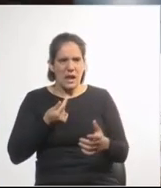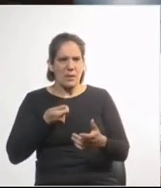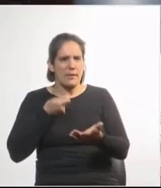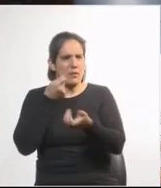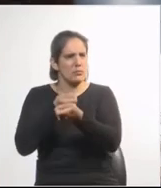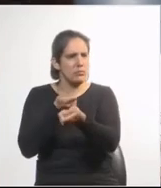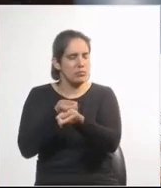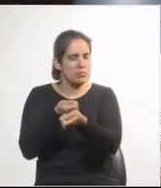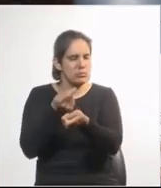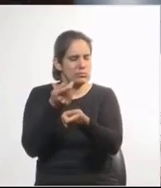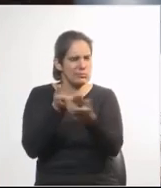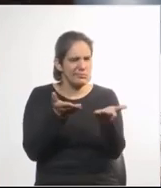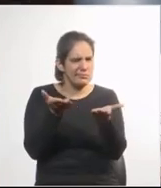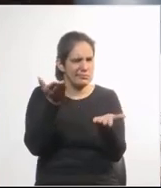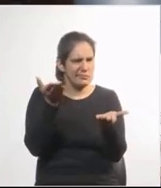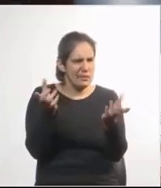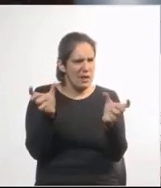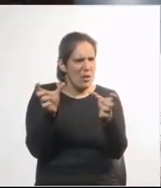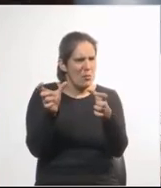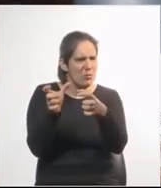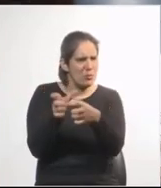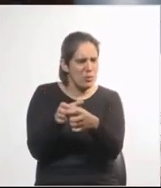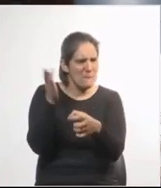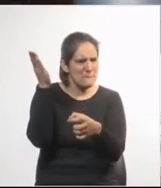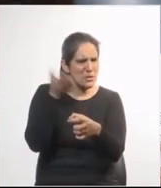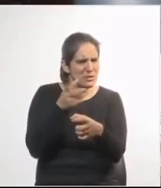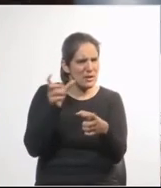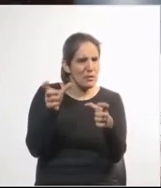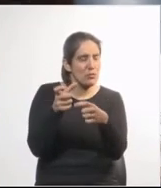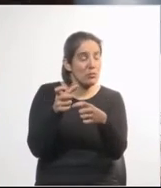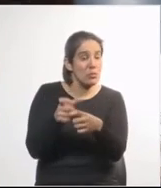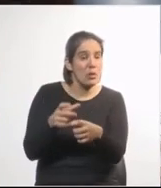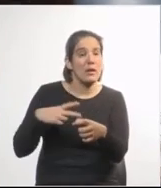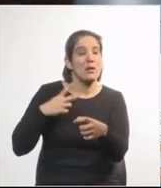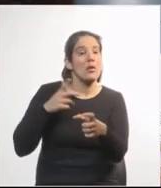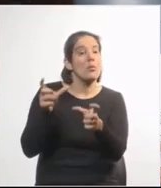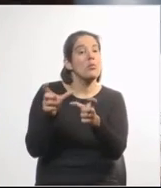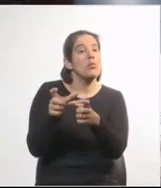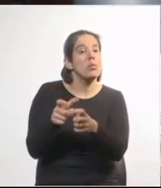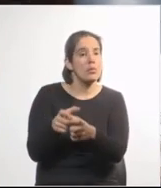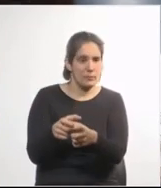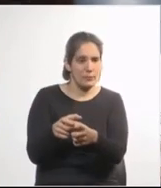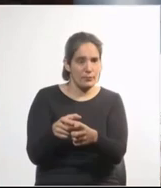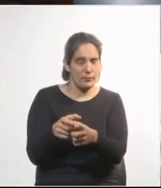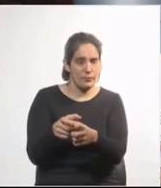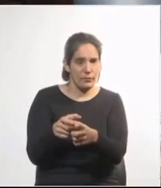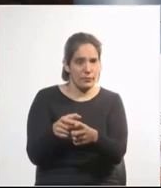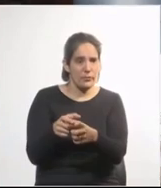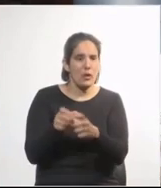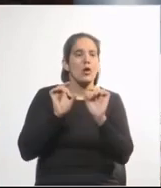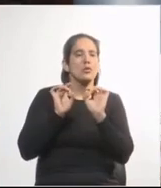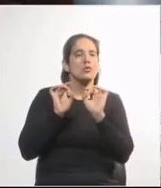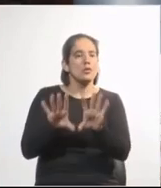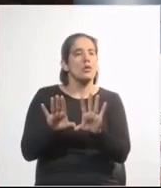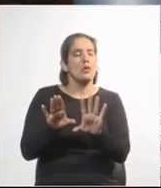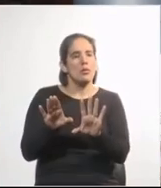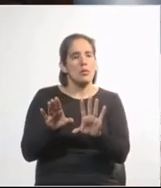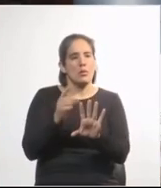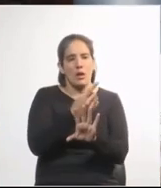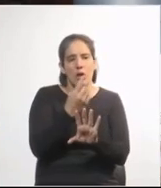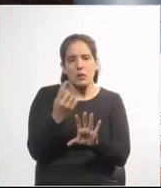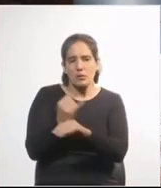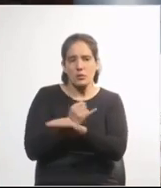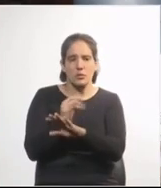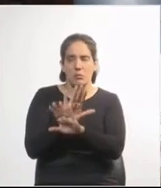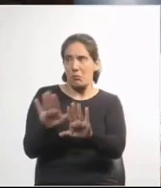áreas, vemos una disminución del porcentaje de la riqueza generada en el país que irá para todas y cada una